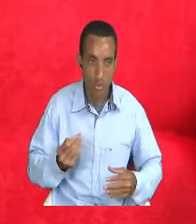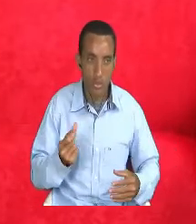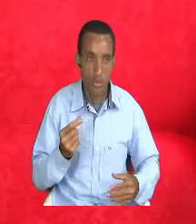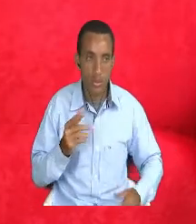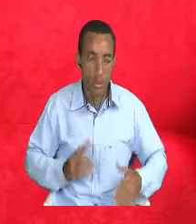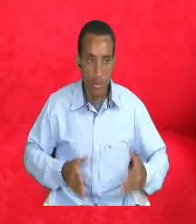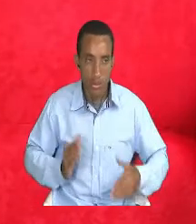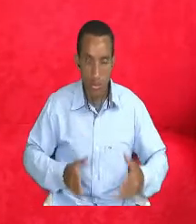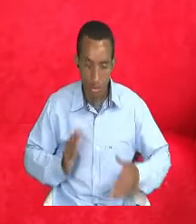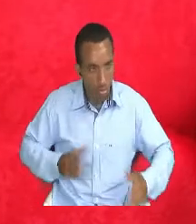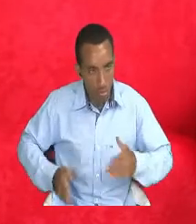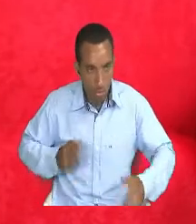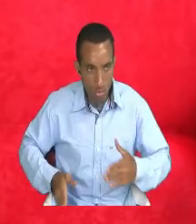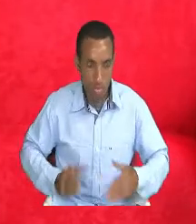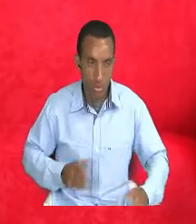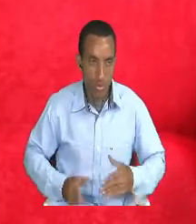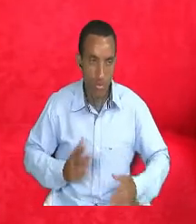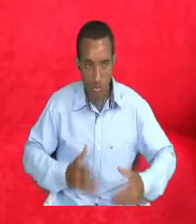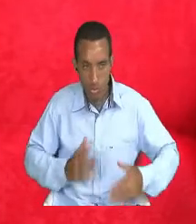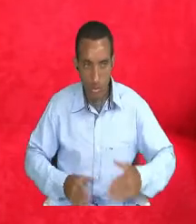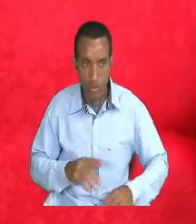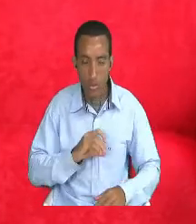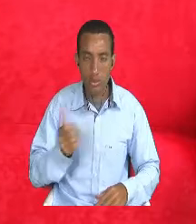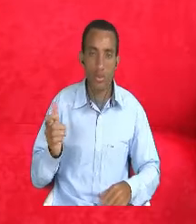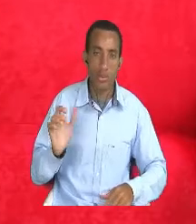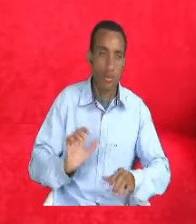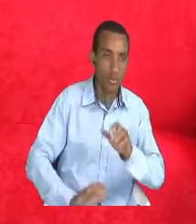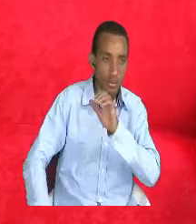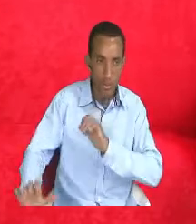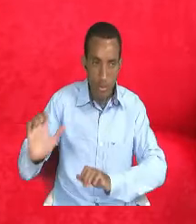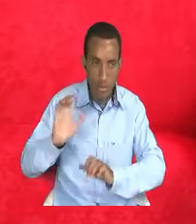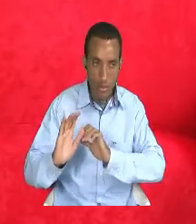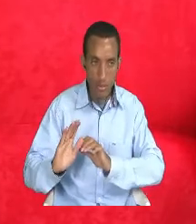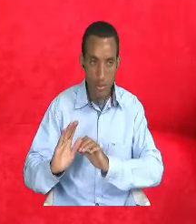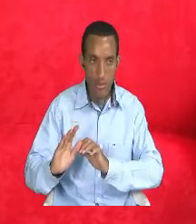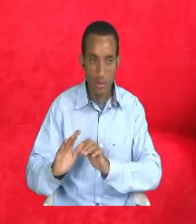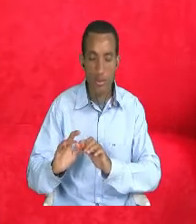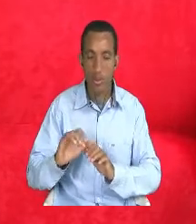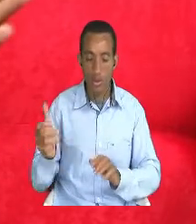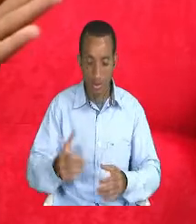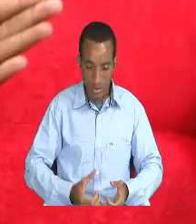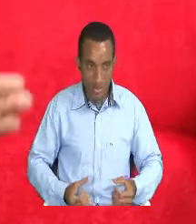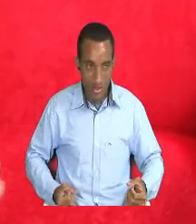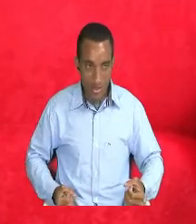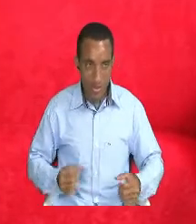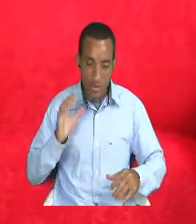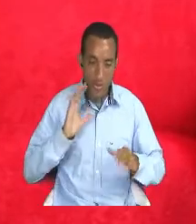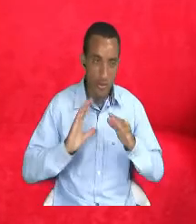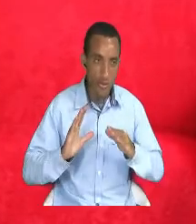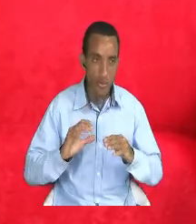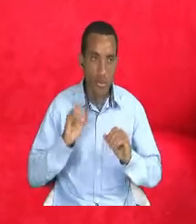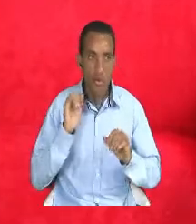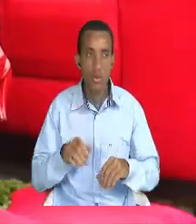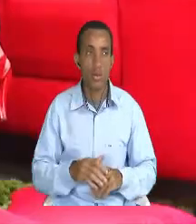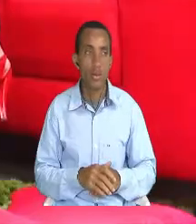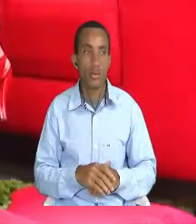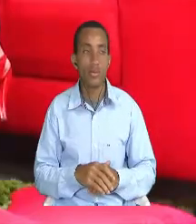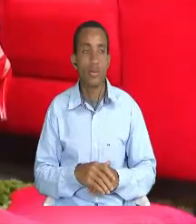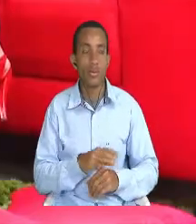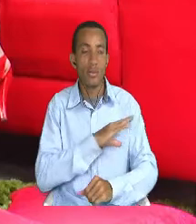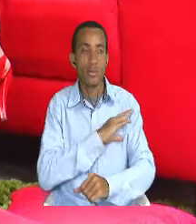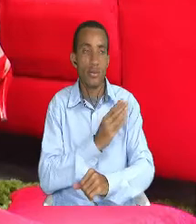servir para correr, te puede servir para taekwondo, ¿sí? Te puede servir para cualquier deporte en el que invierta esa